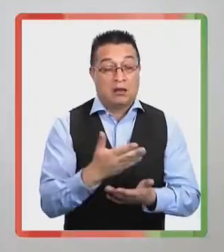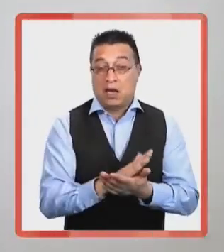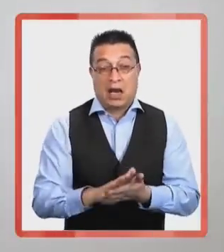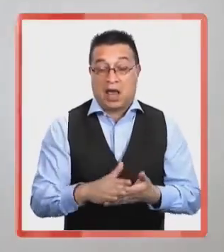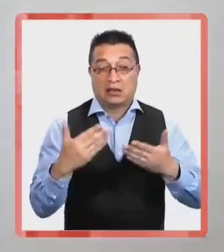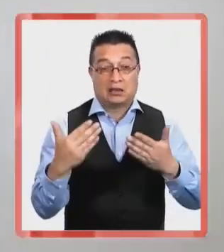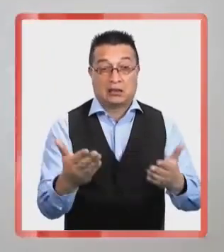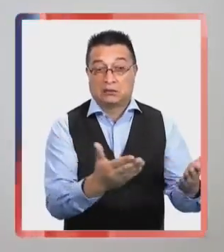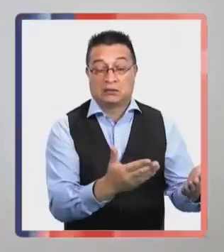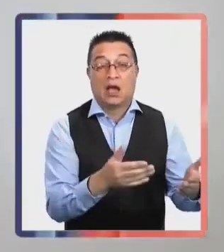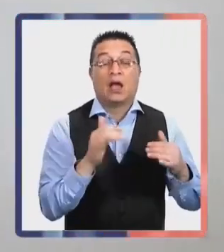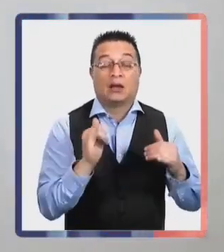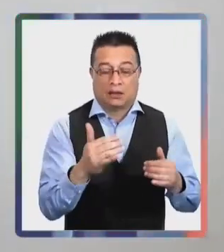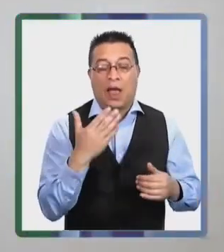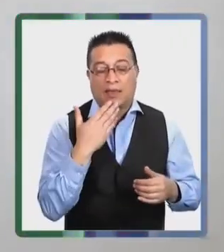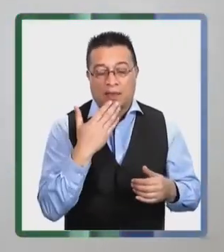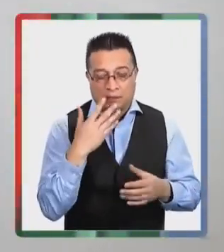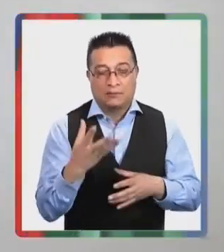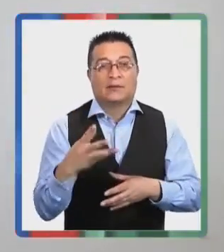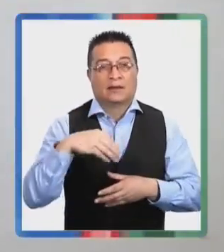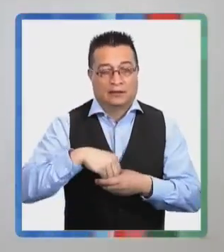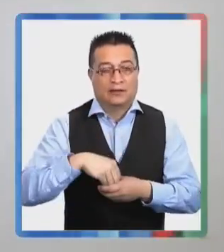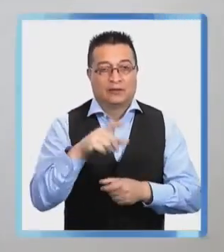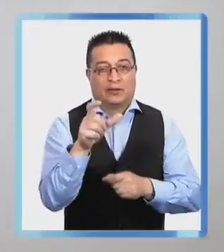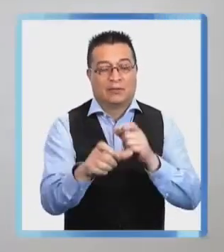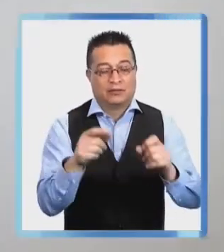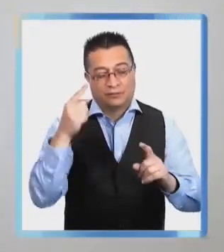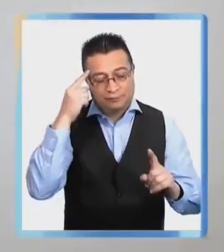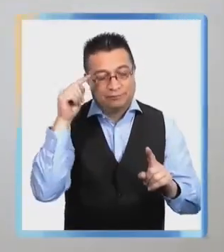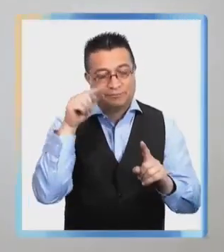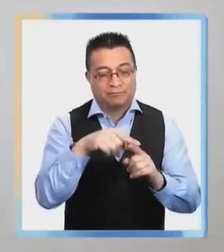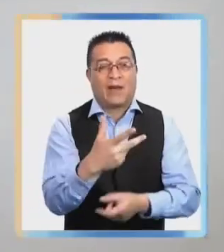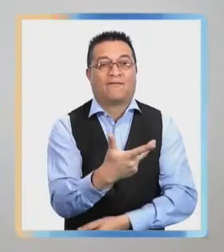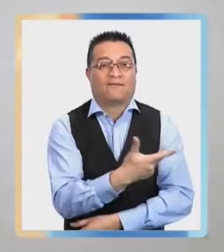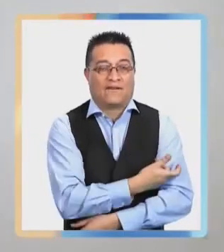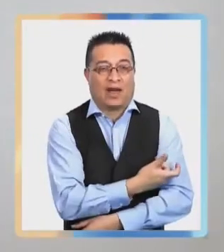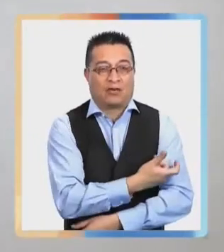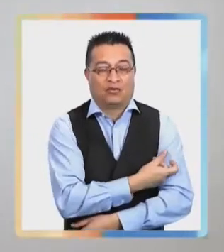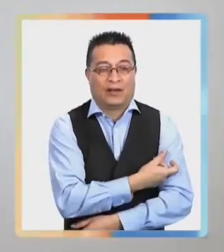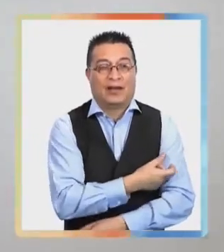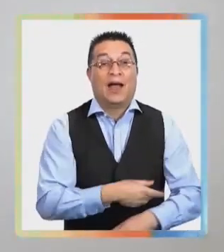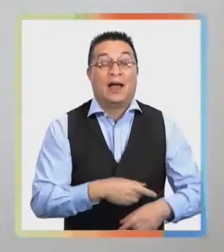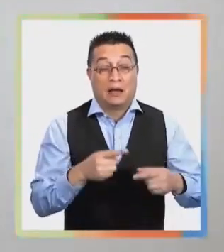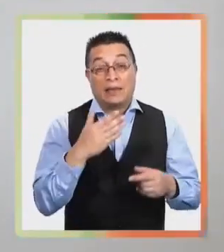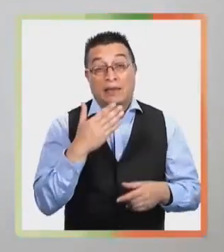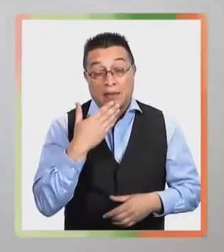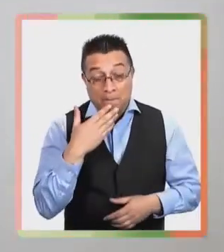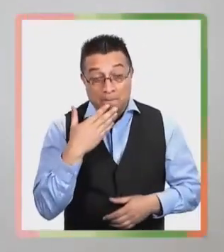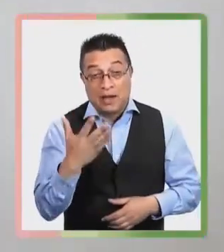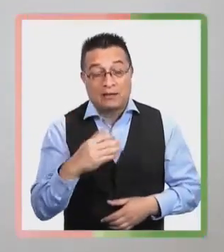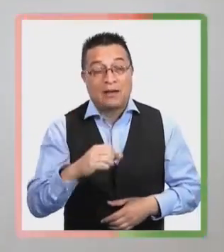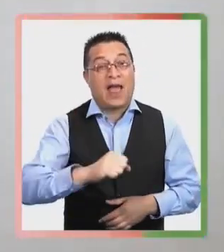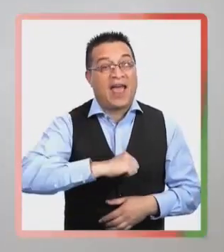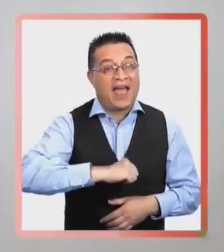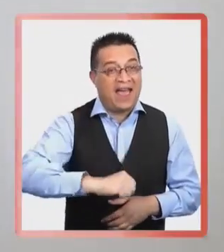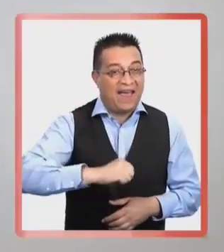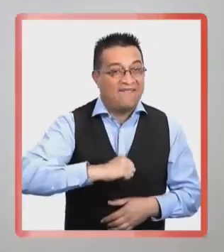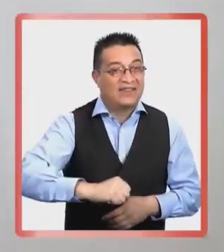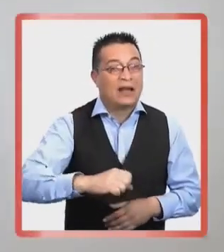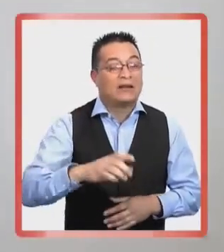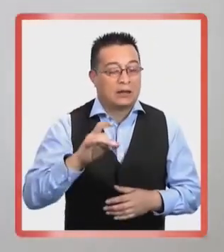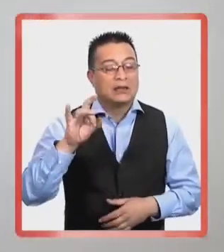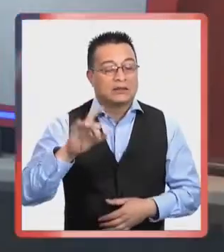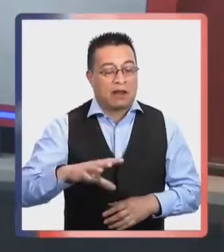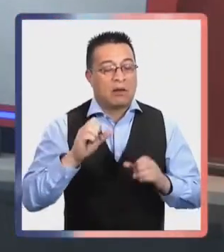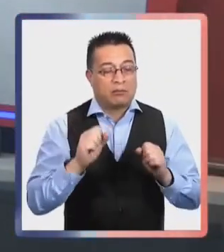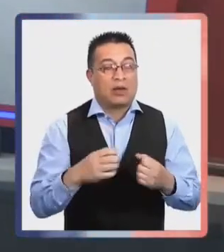disponible para todos los pacientes asmáticos de forma gratuita, ¿cierto? Y están dentro de la población objetivo para vacunarse, pero